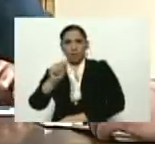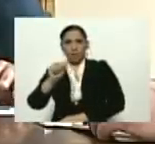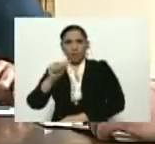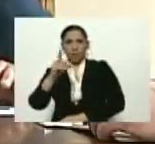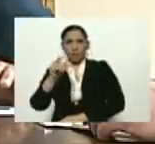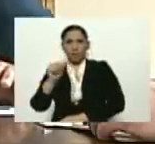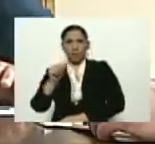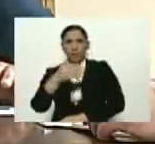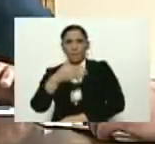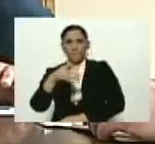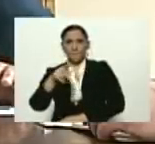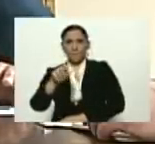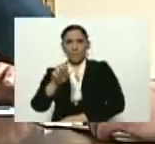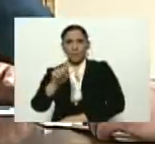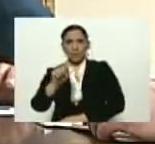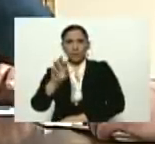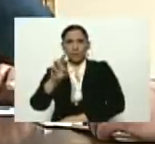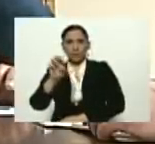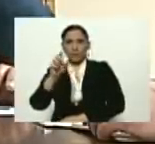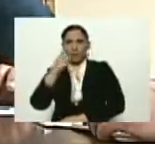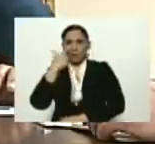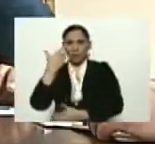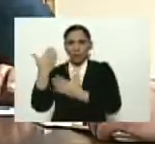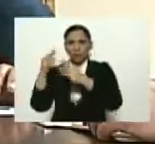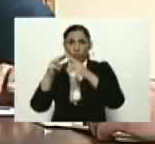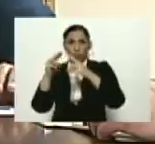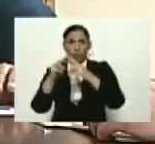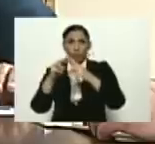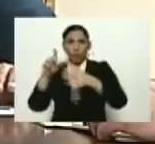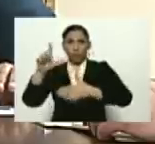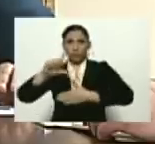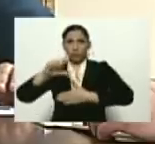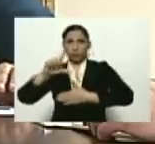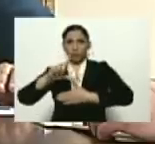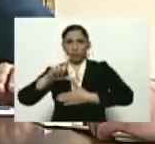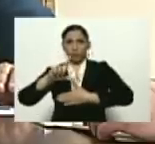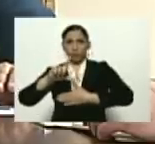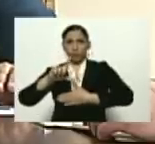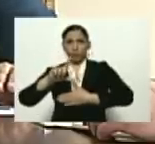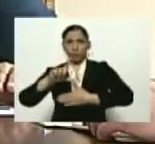Peter Davis, mejor conocido en América Latina como Pedro David.